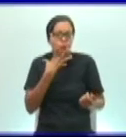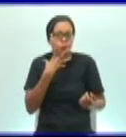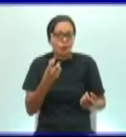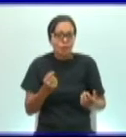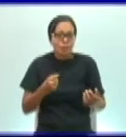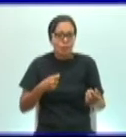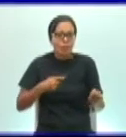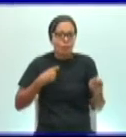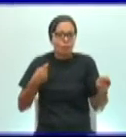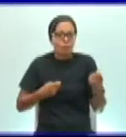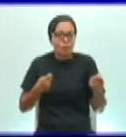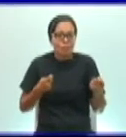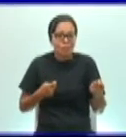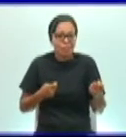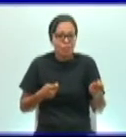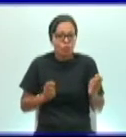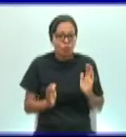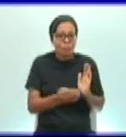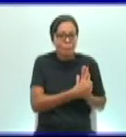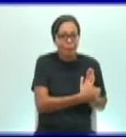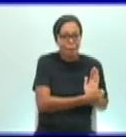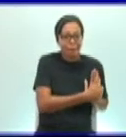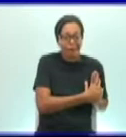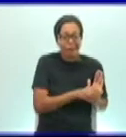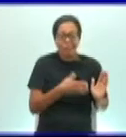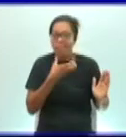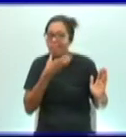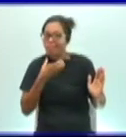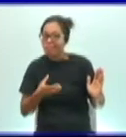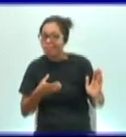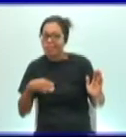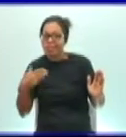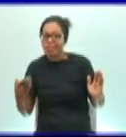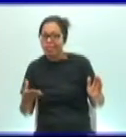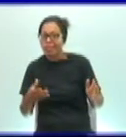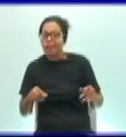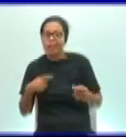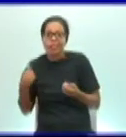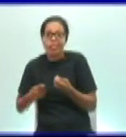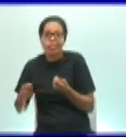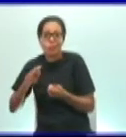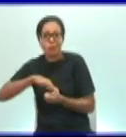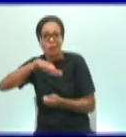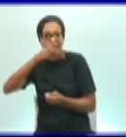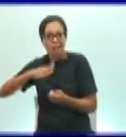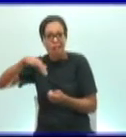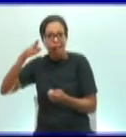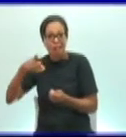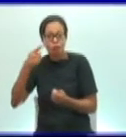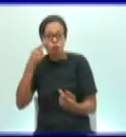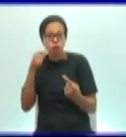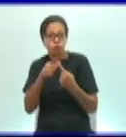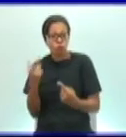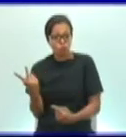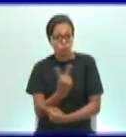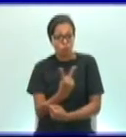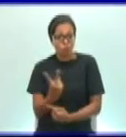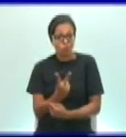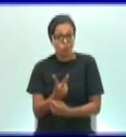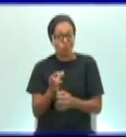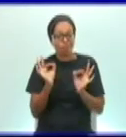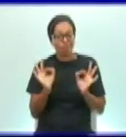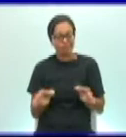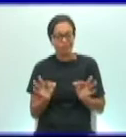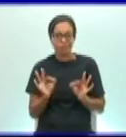era partidario de la lucha en la sierra. O sea, van a tener métodos diferentes, pero ¿dónde está lo más importante? Que el objetivo era el mismo de los dos, la lucha contra